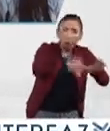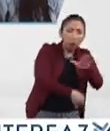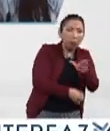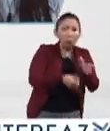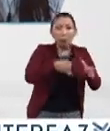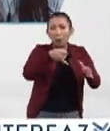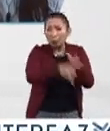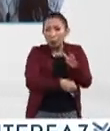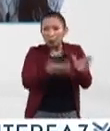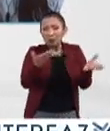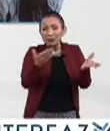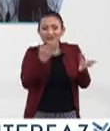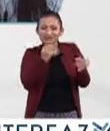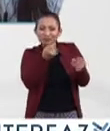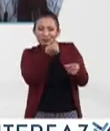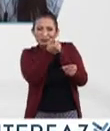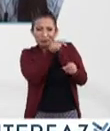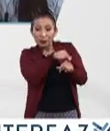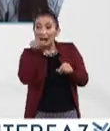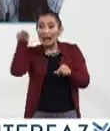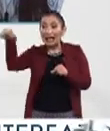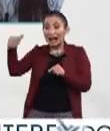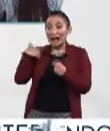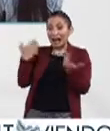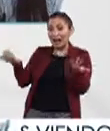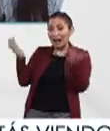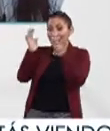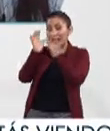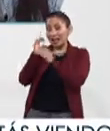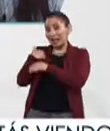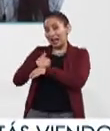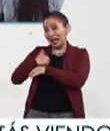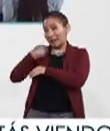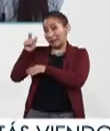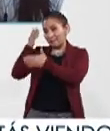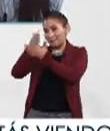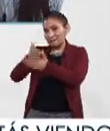como tantos recursos como los tuve en el CEIEP en el que estuve.